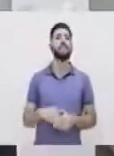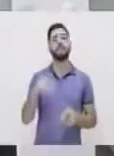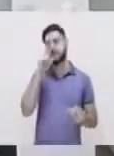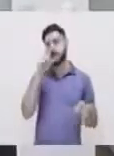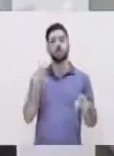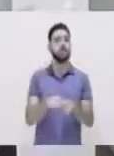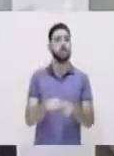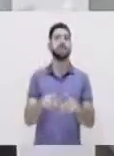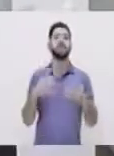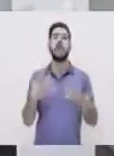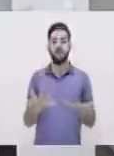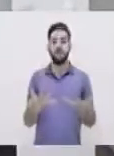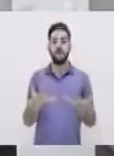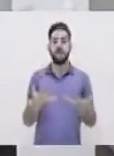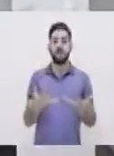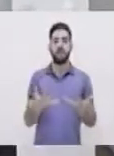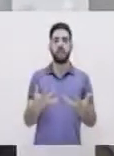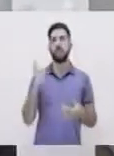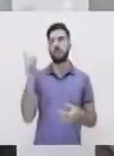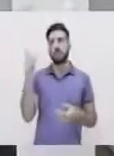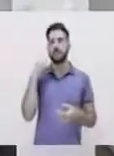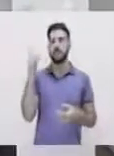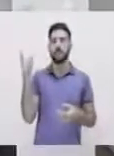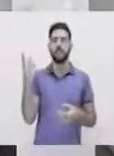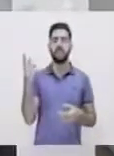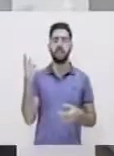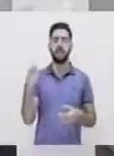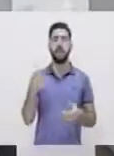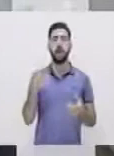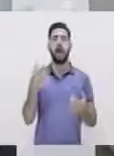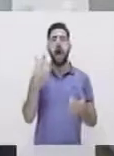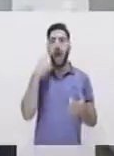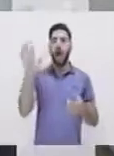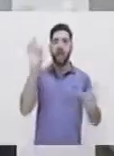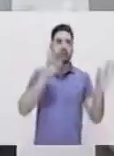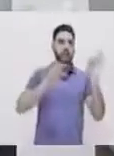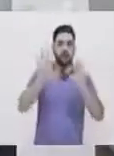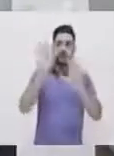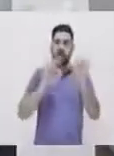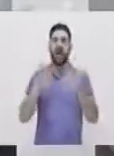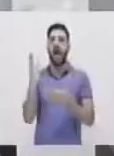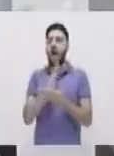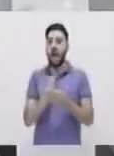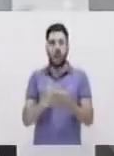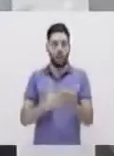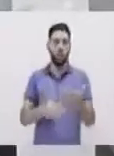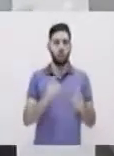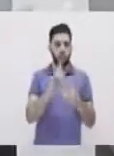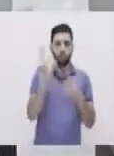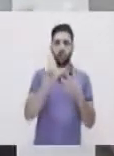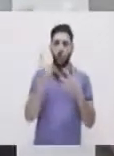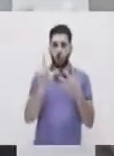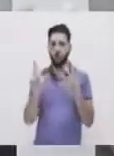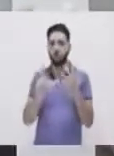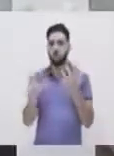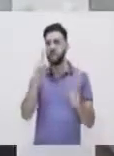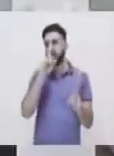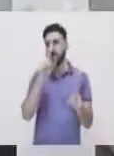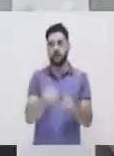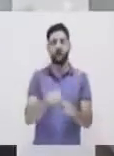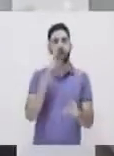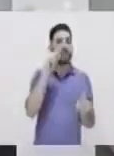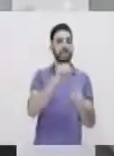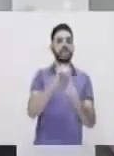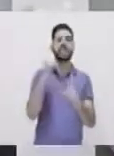¿verdad? También nos va haciendo algunos identificarnos con ciertos estereotipos, y de esa